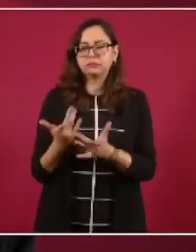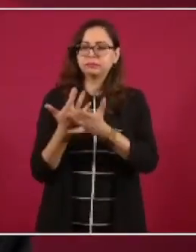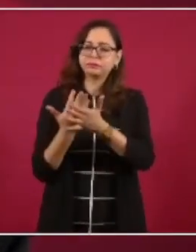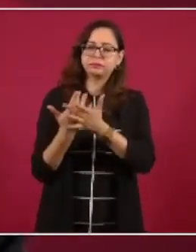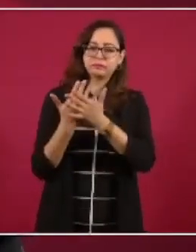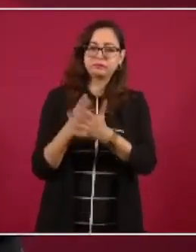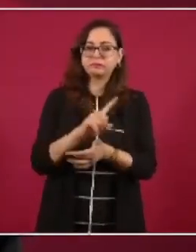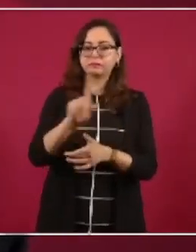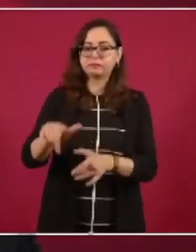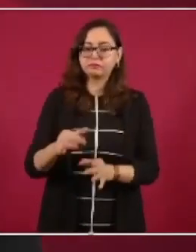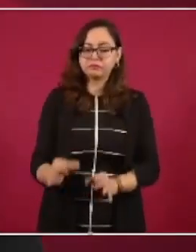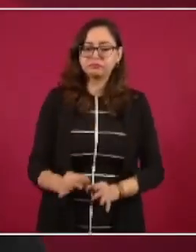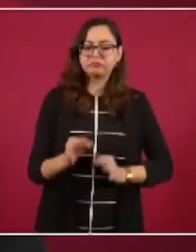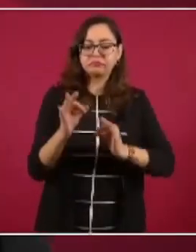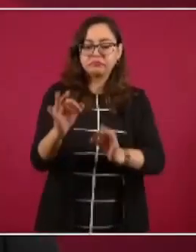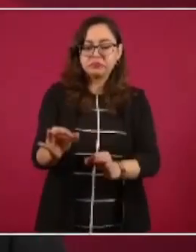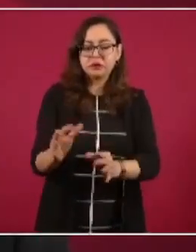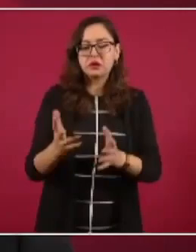se actuó bien.